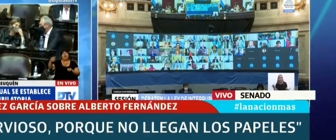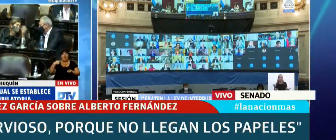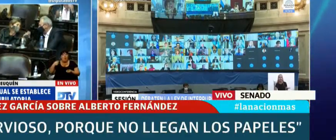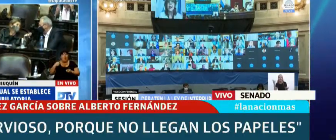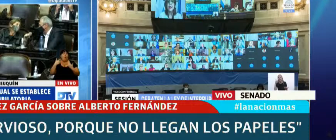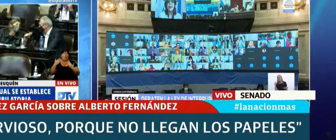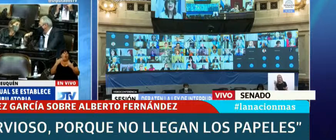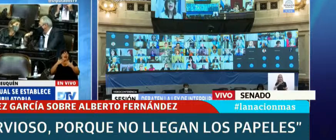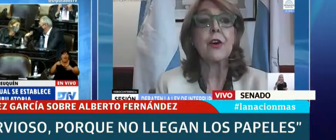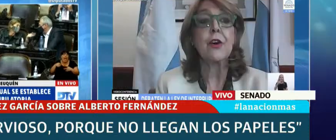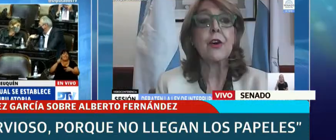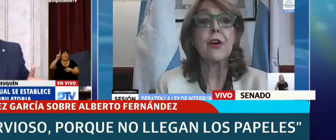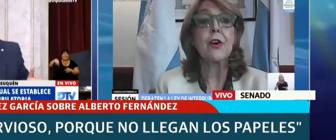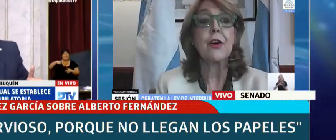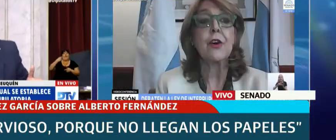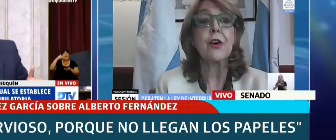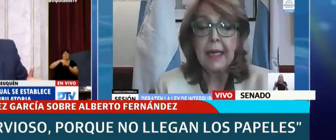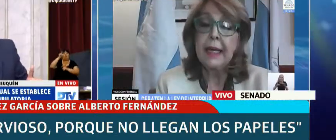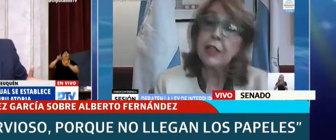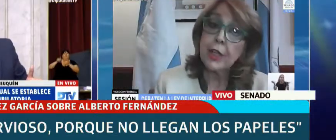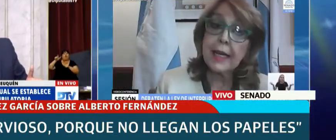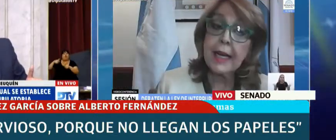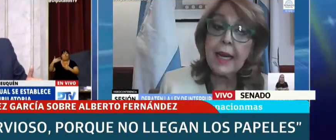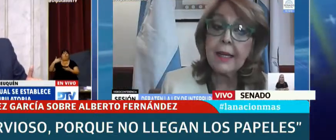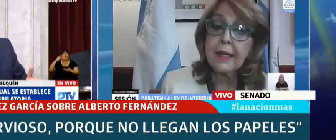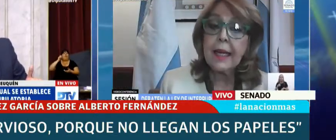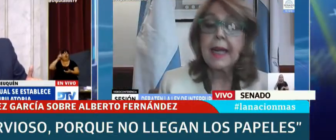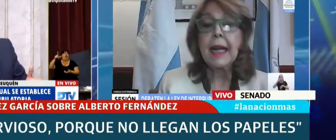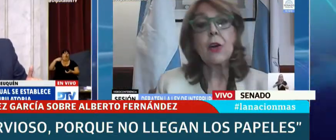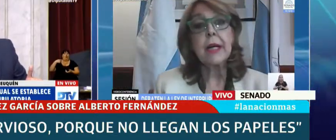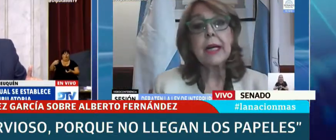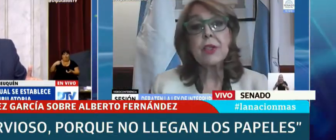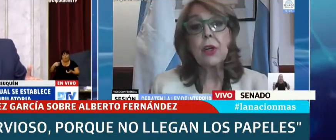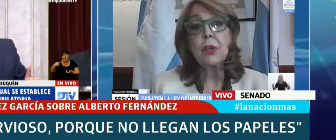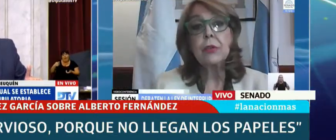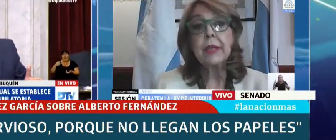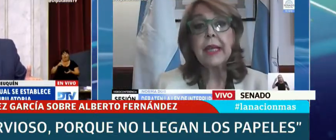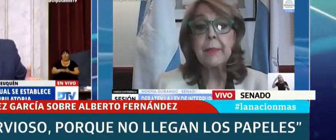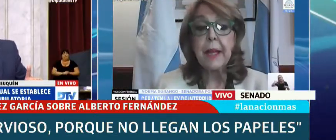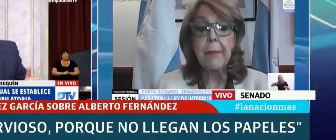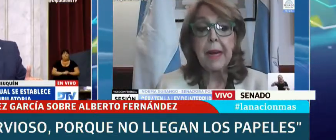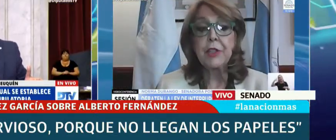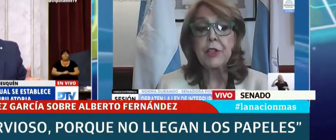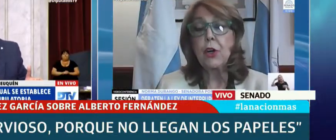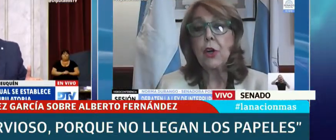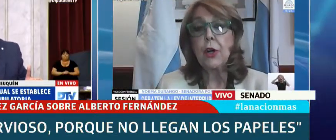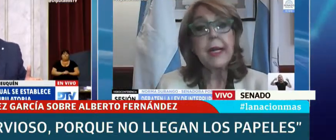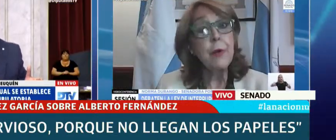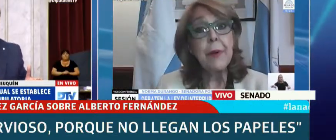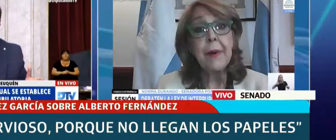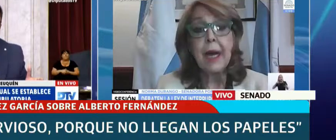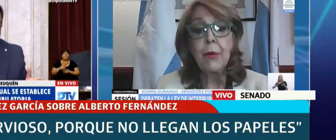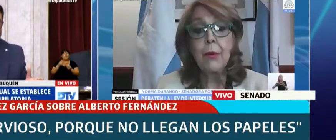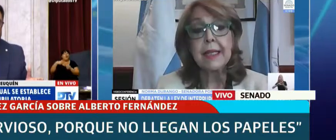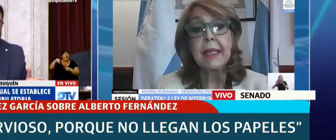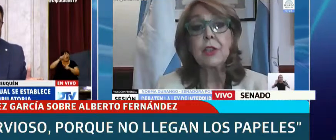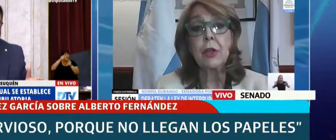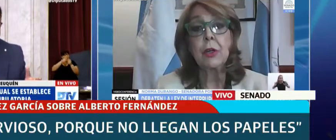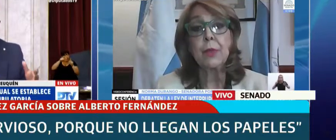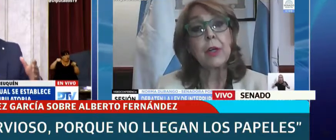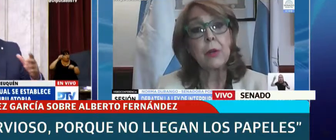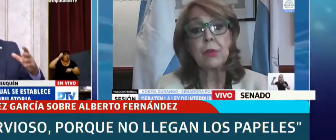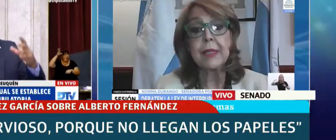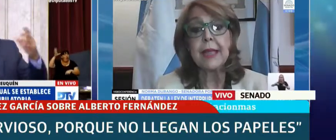aprobación para que vacunen a los mayores de 60 años esto básicamente lo excluye al propio ginés al presidente alberto fernández a la